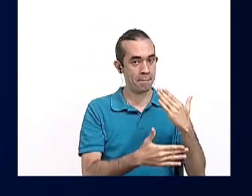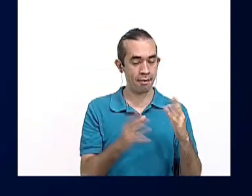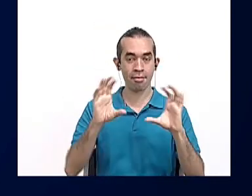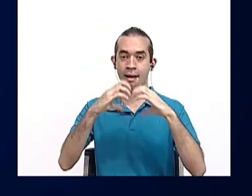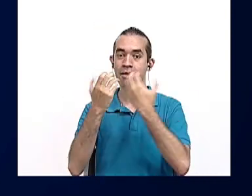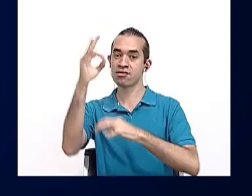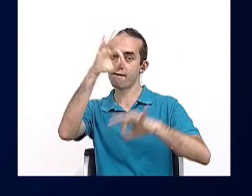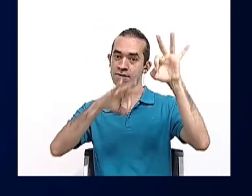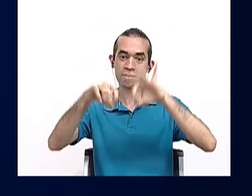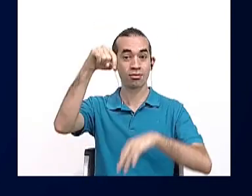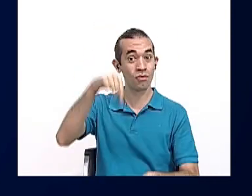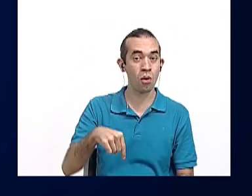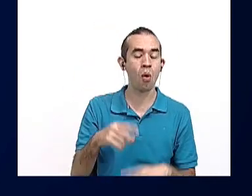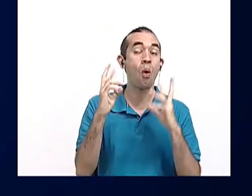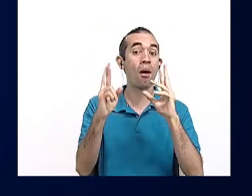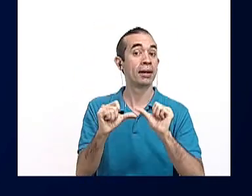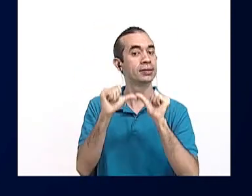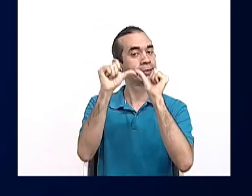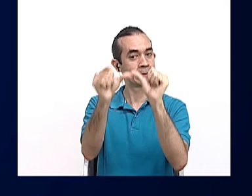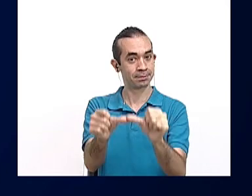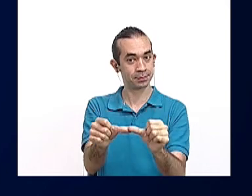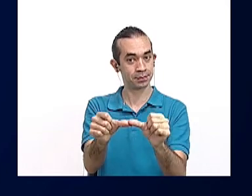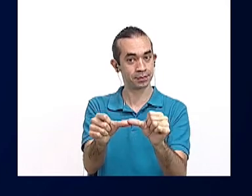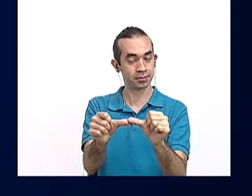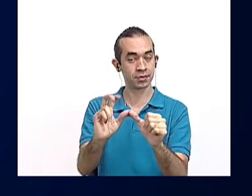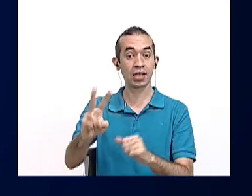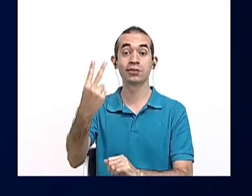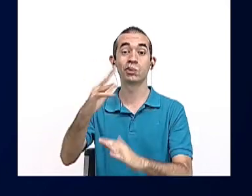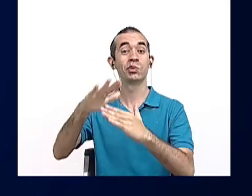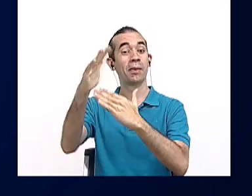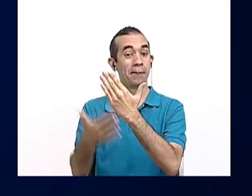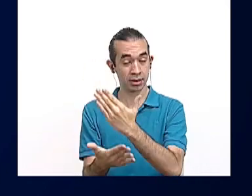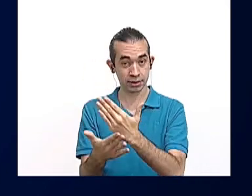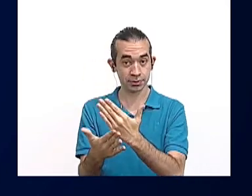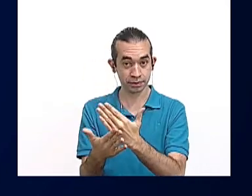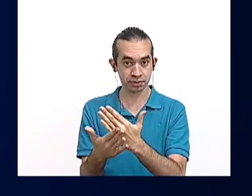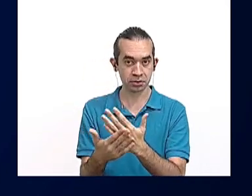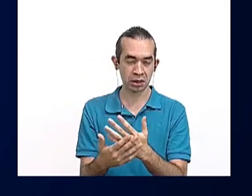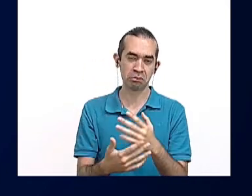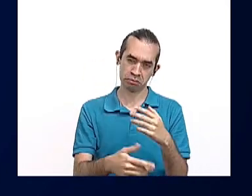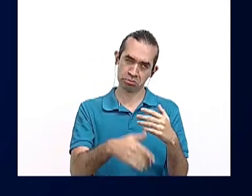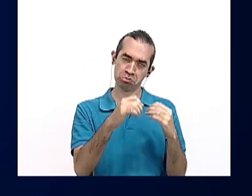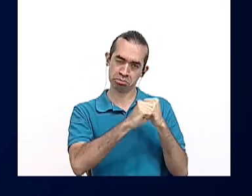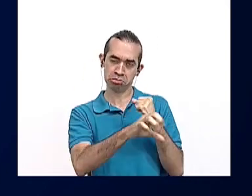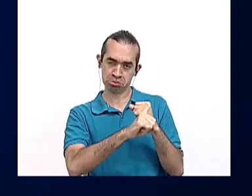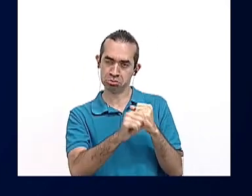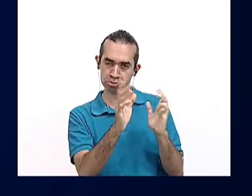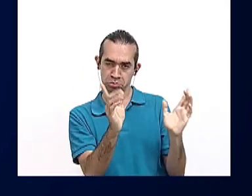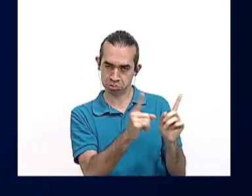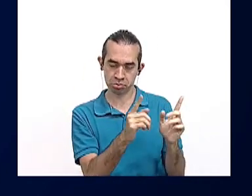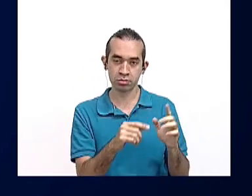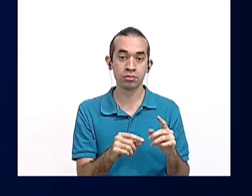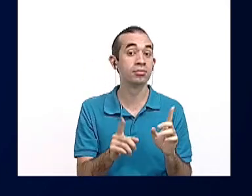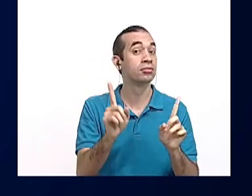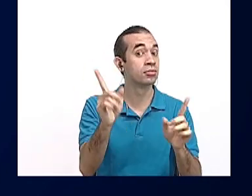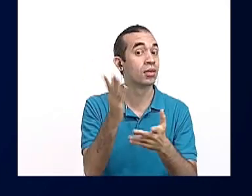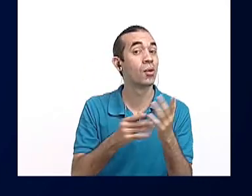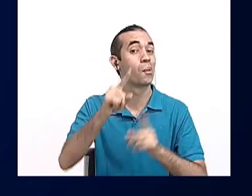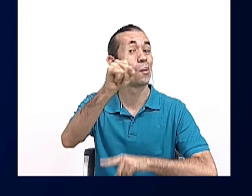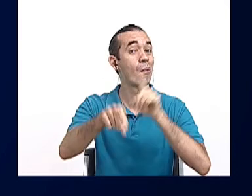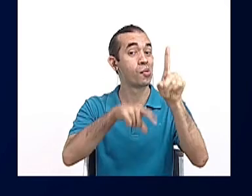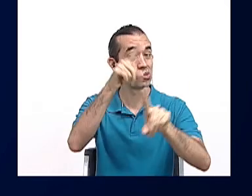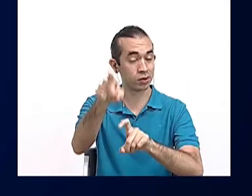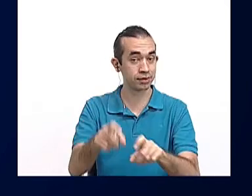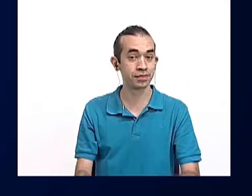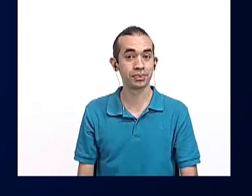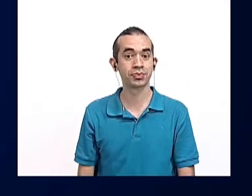de hoy. Espero que me acompañen en esta segunda parte, después de la pausa, pero les tengo unas preguntas. ¿Cuáles